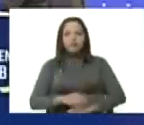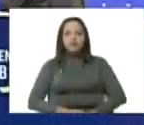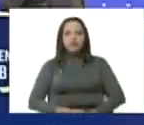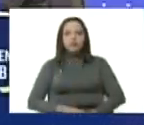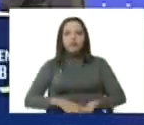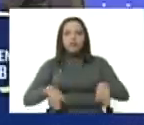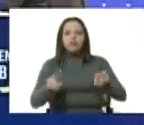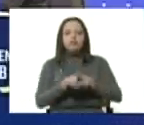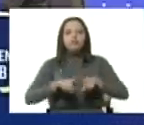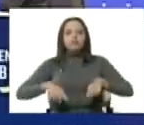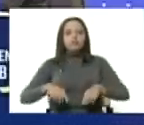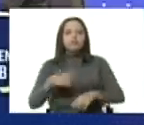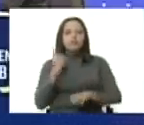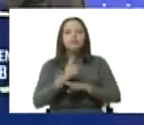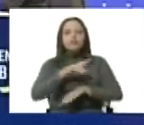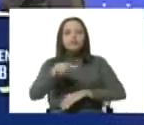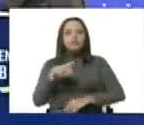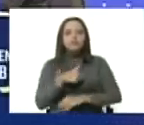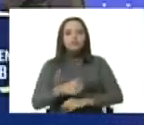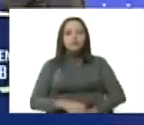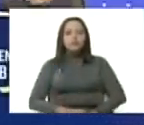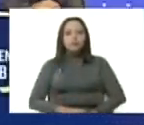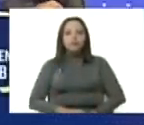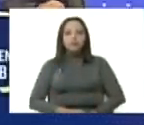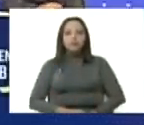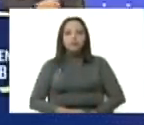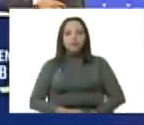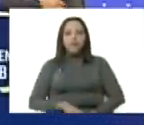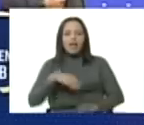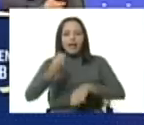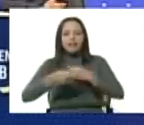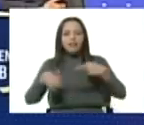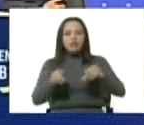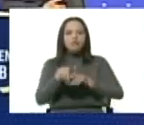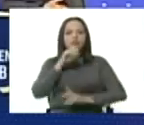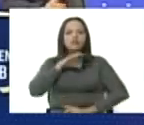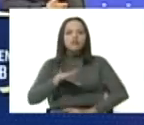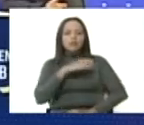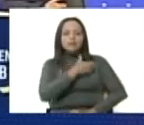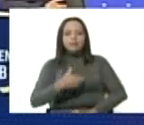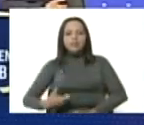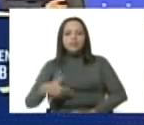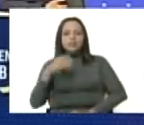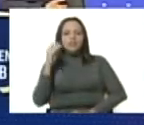debemos nosotros. Este es el legado del comandante Chávez. Este es el verdadero legado.